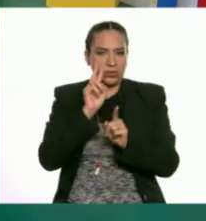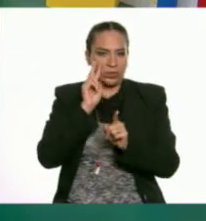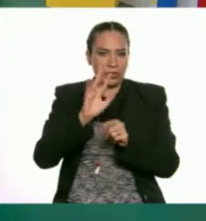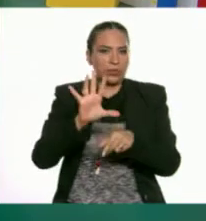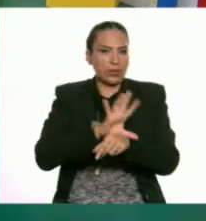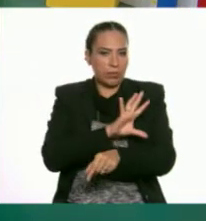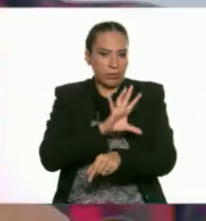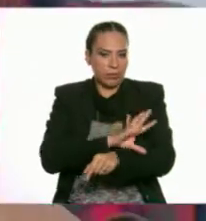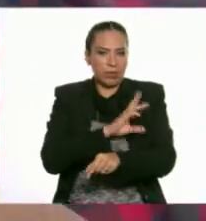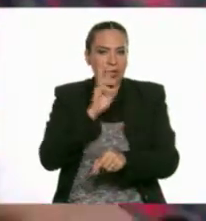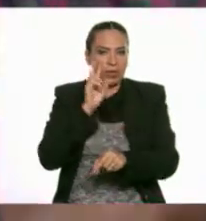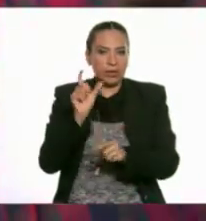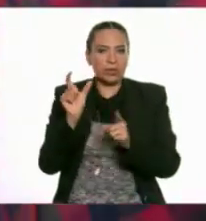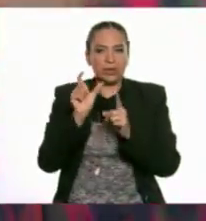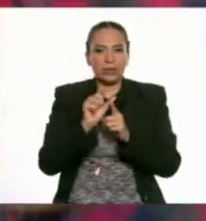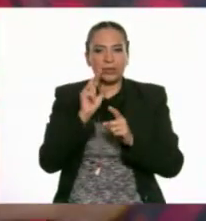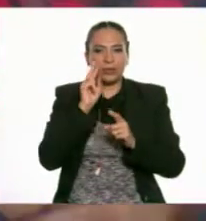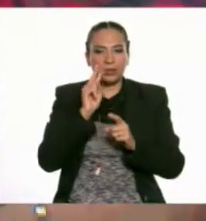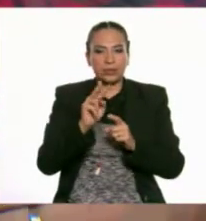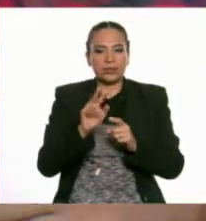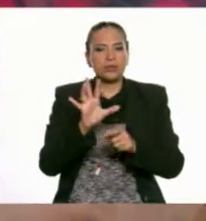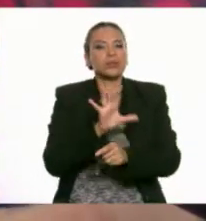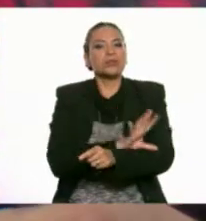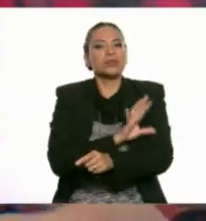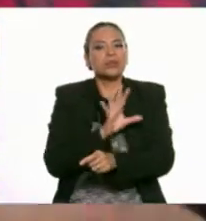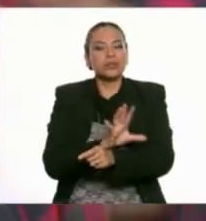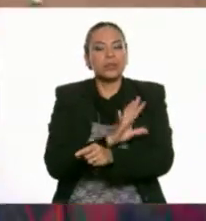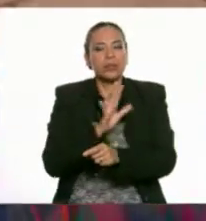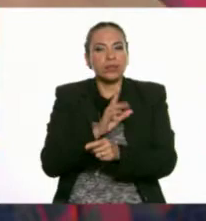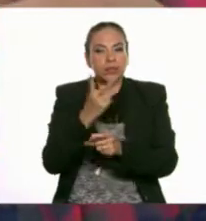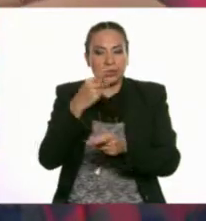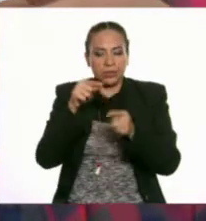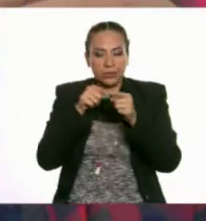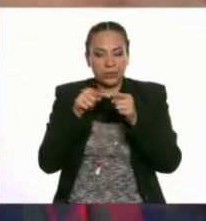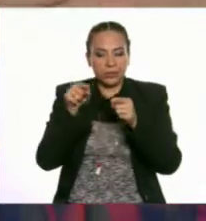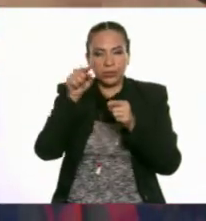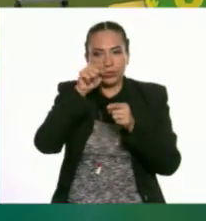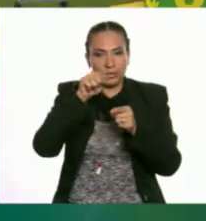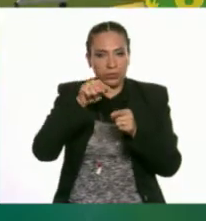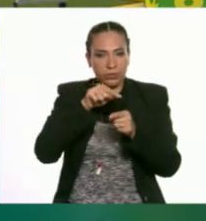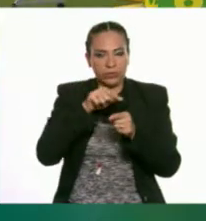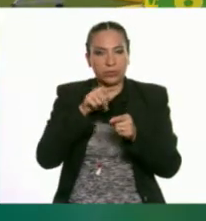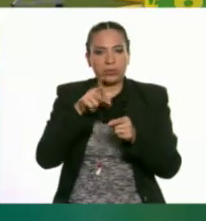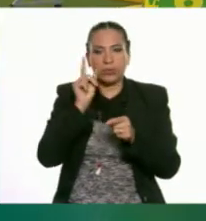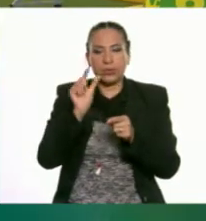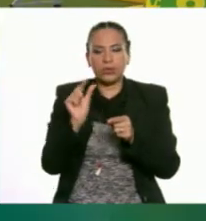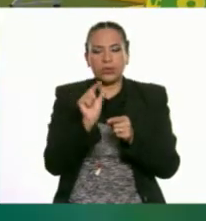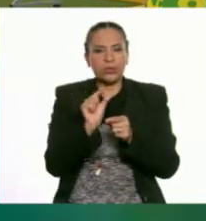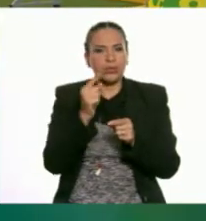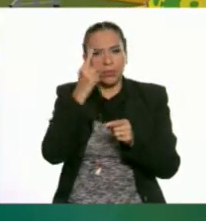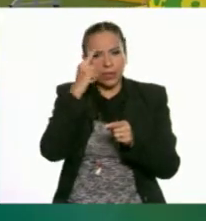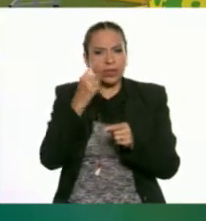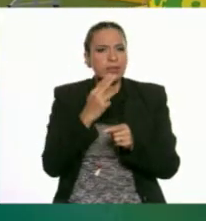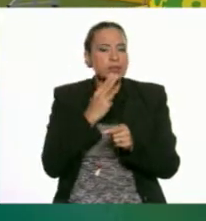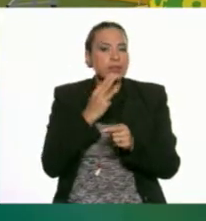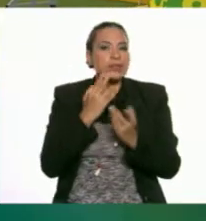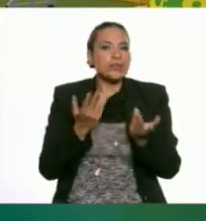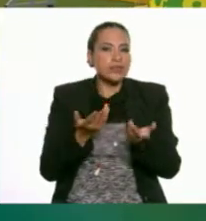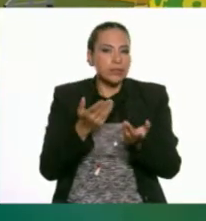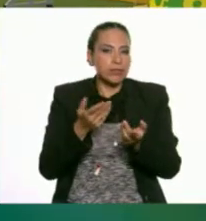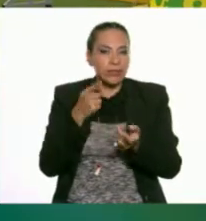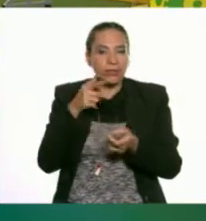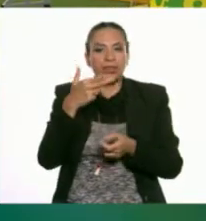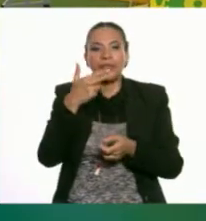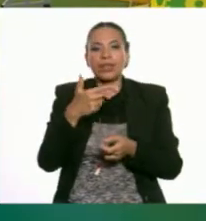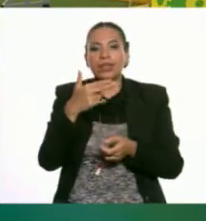pila y así poder hacer que la corriente atraviese el alambre. Pero el clavo, ¿por qué? El clavo es un clavo